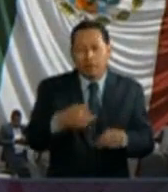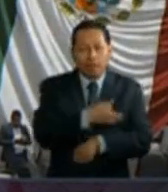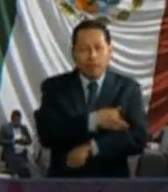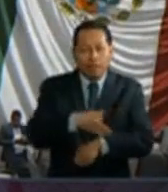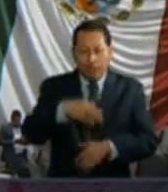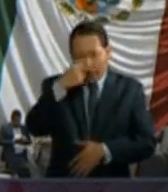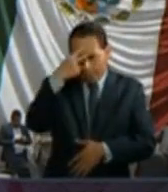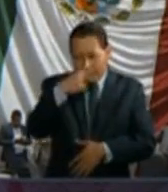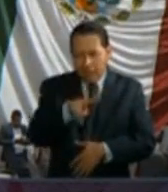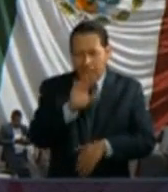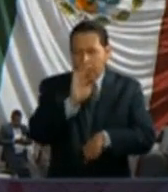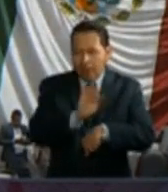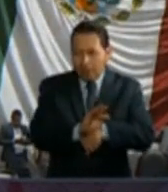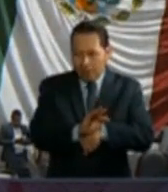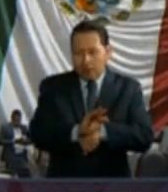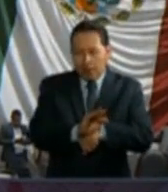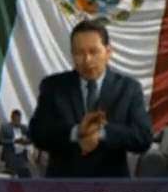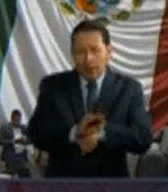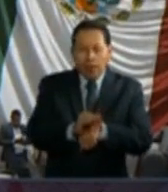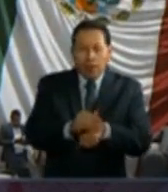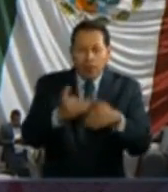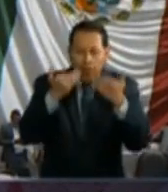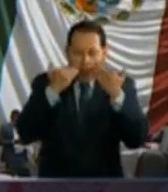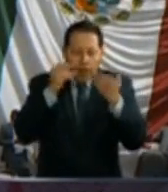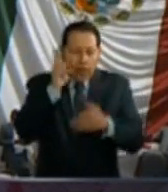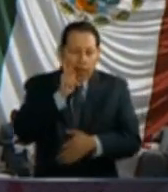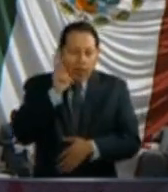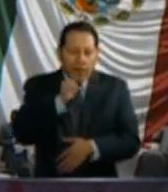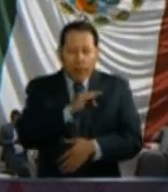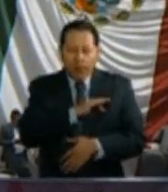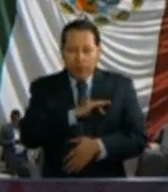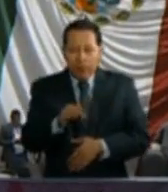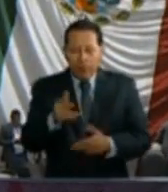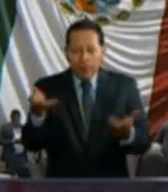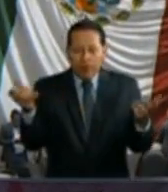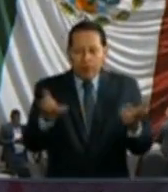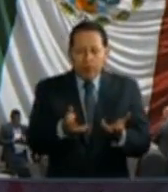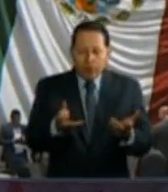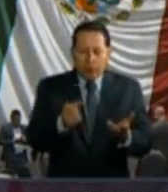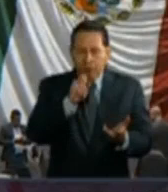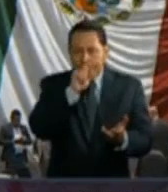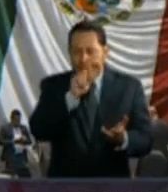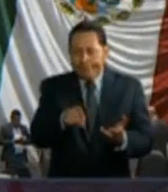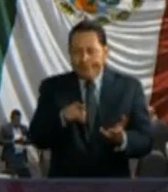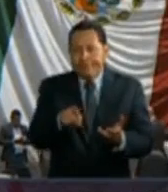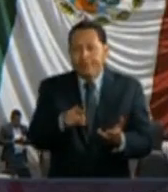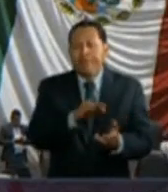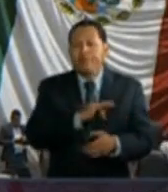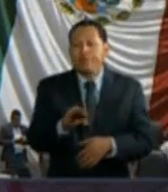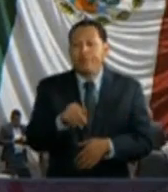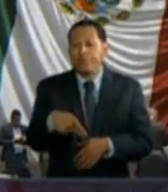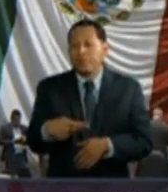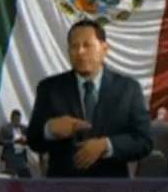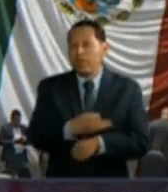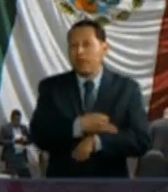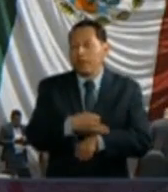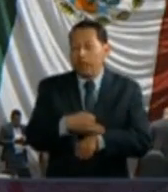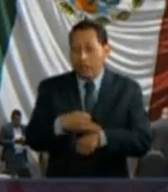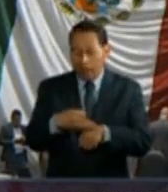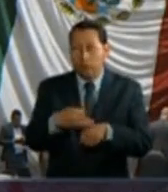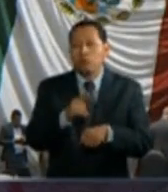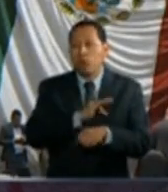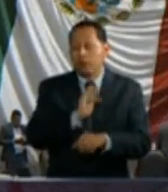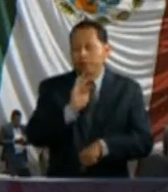familias mexicanas, y prueba de ello han sido las acciones que han tenido en favor de estas familias